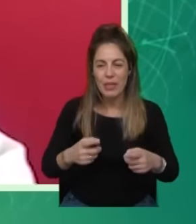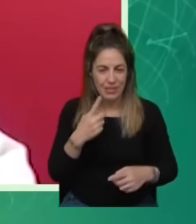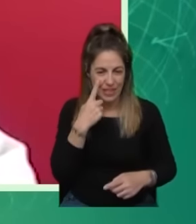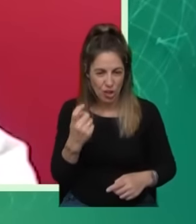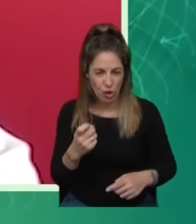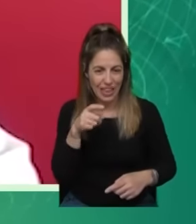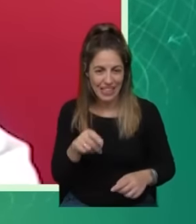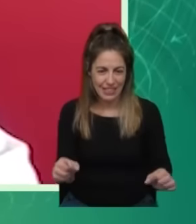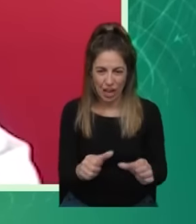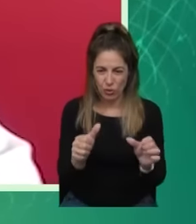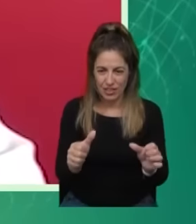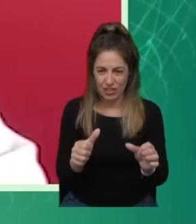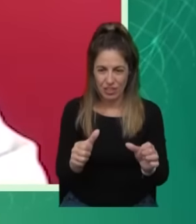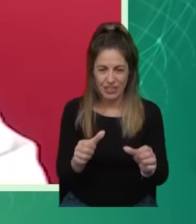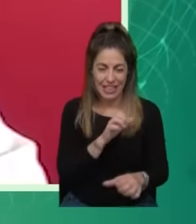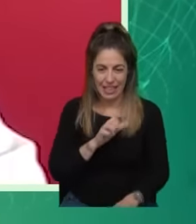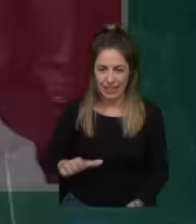en ese tipo de actuaciones estatales.